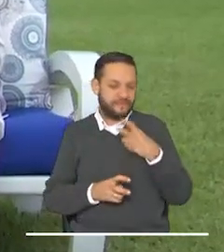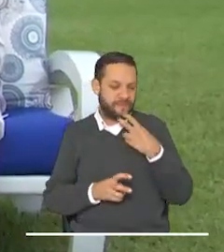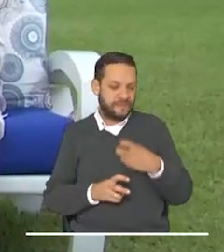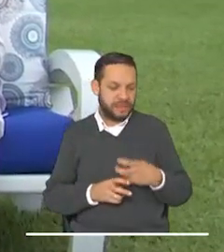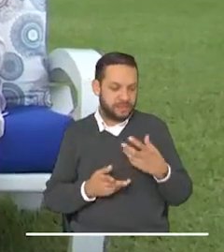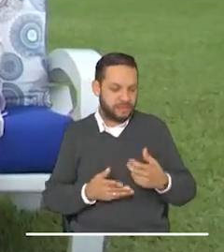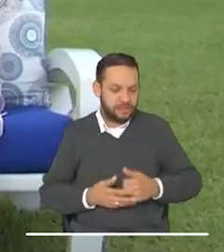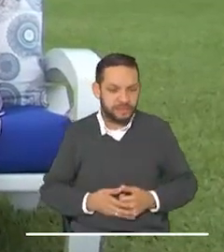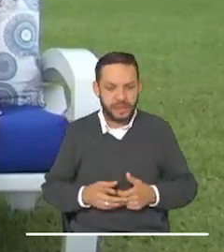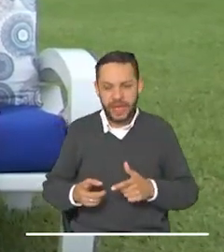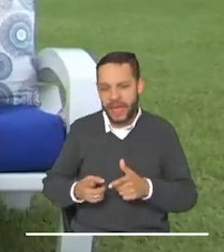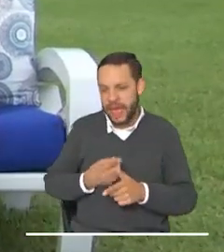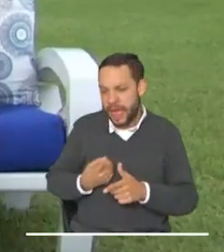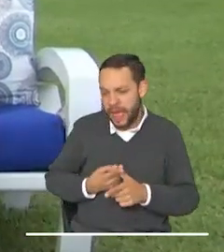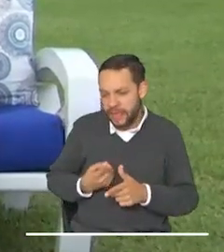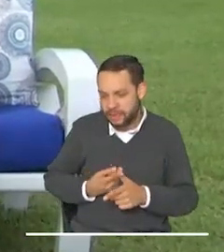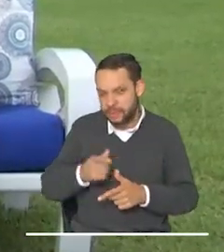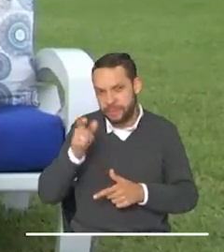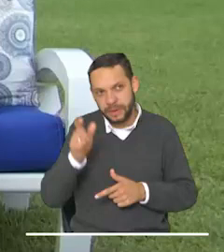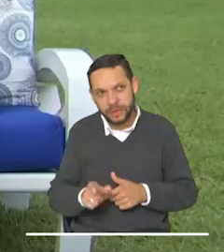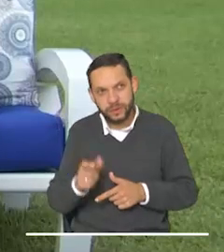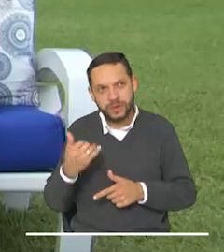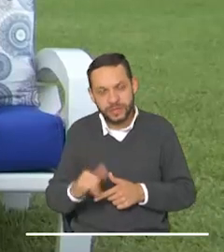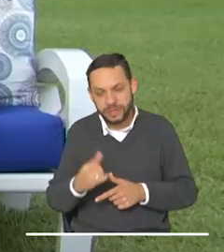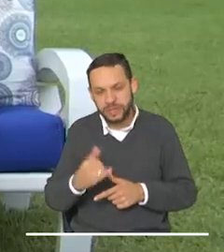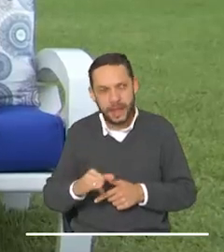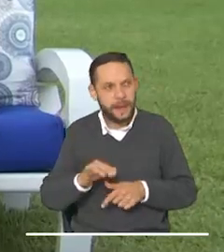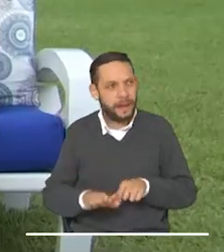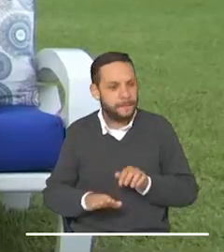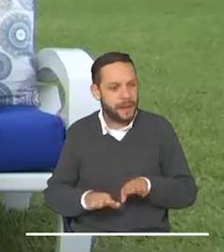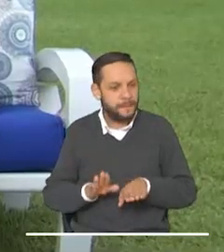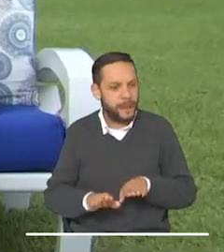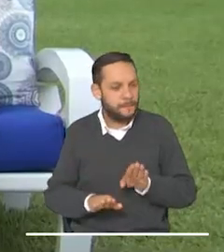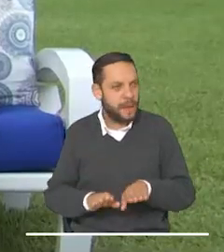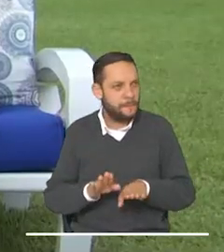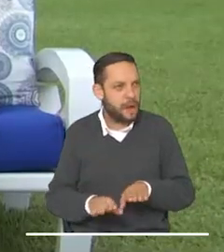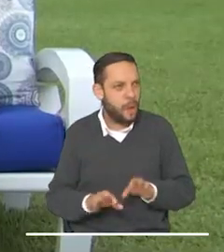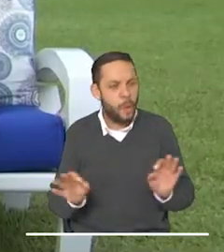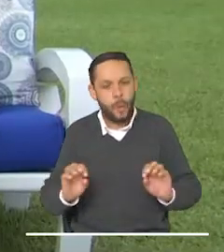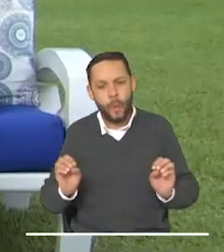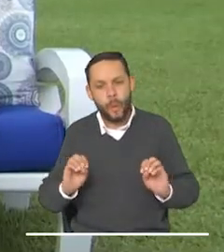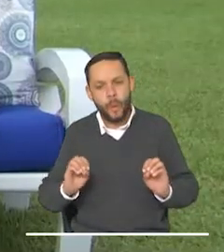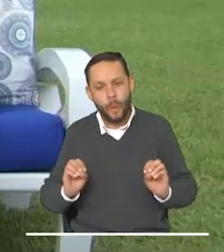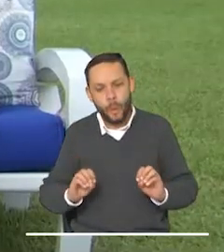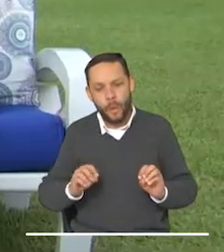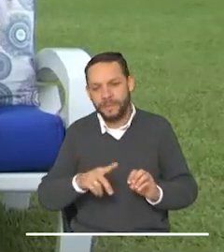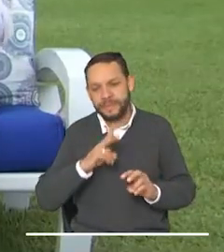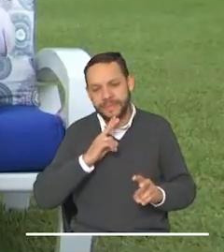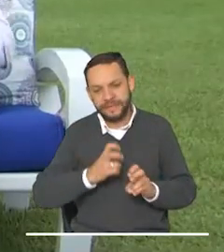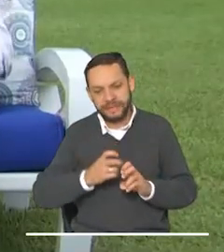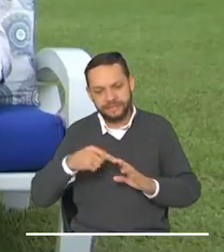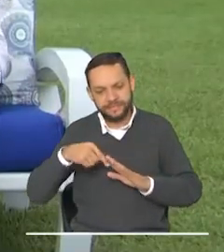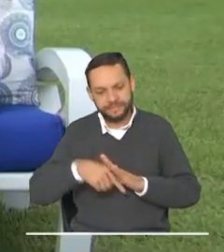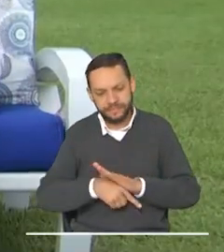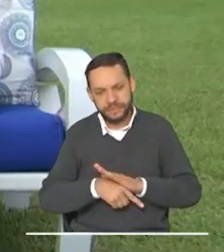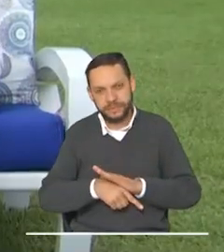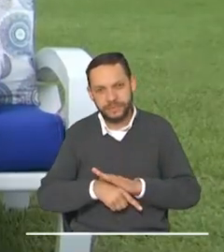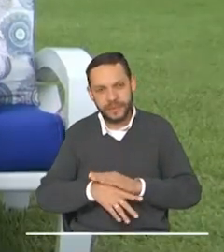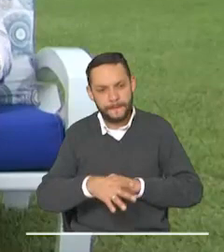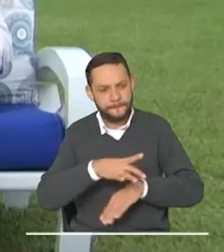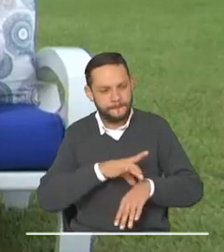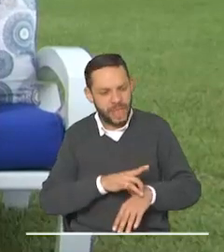si la persona ya está en ese camino terapéutico o está entrando en toda esa historial médico